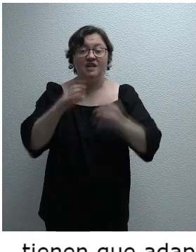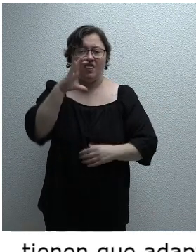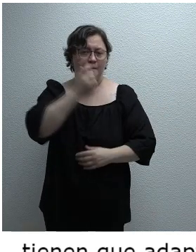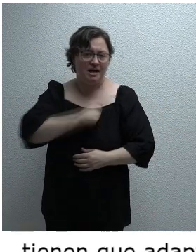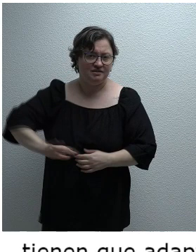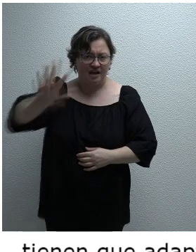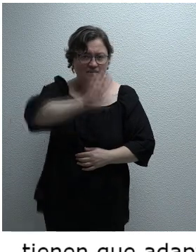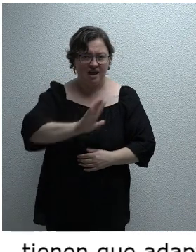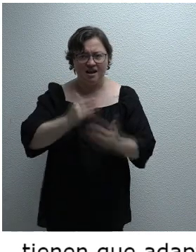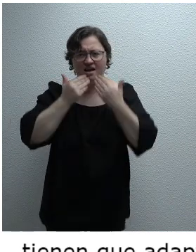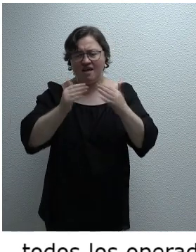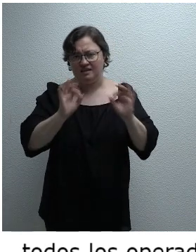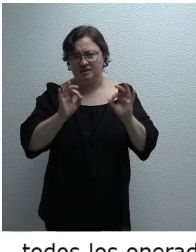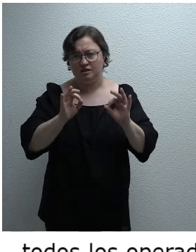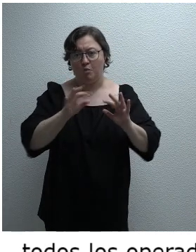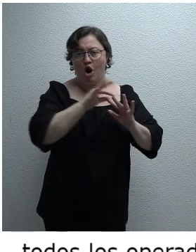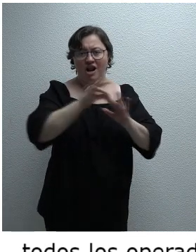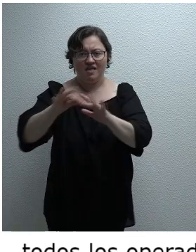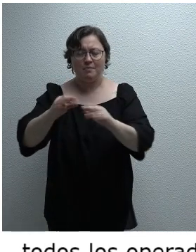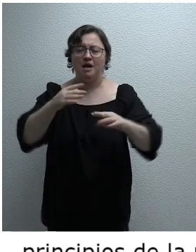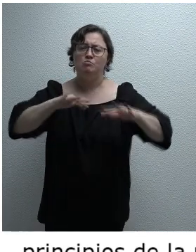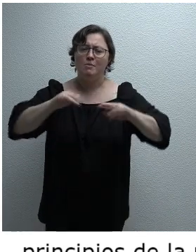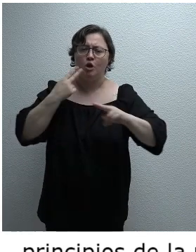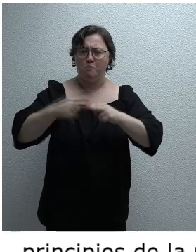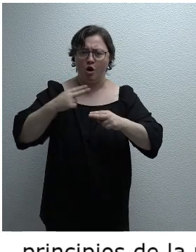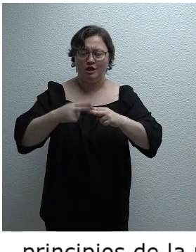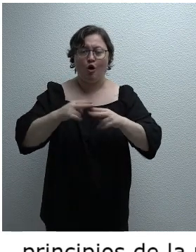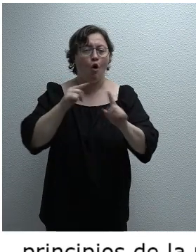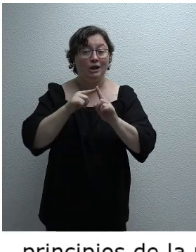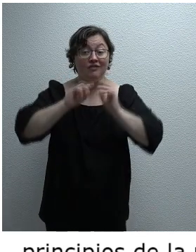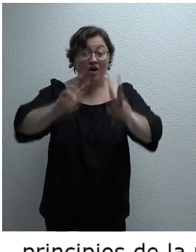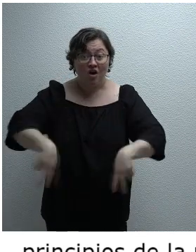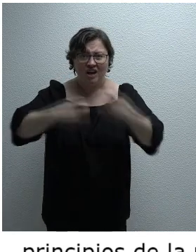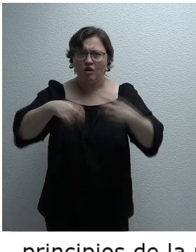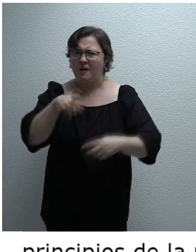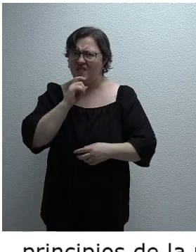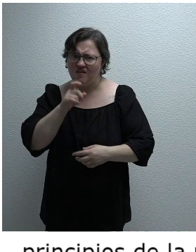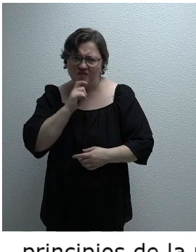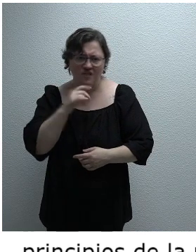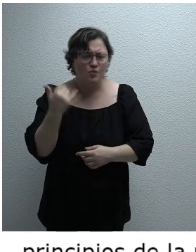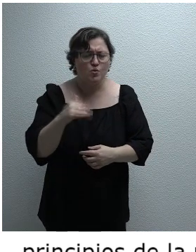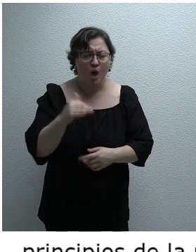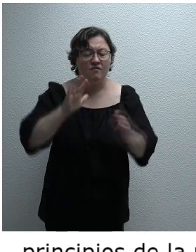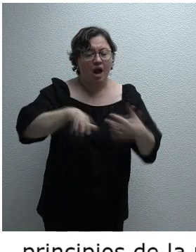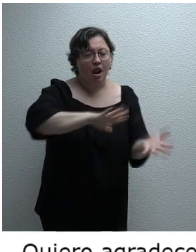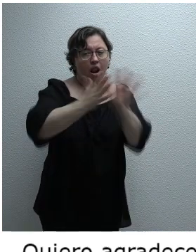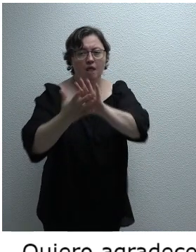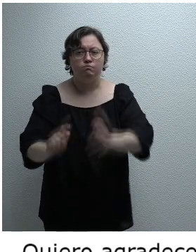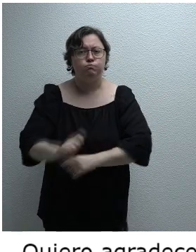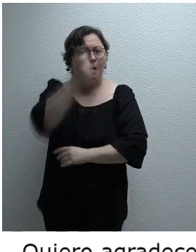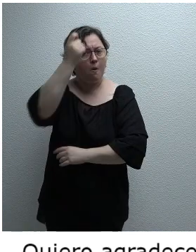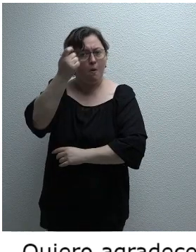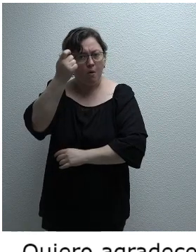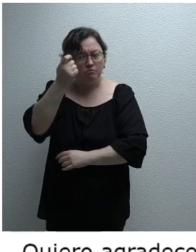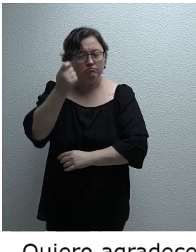CERMI su capacidad de liderazgo político para conseguir que esta reforma difícil, complicada, tuviese